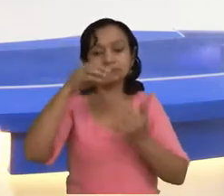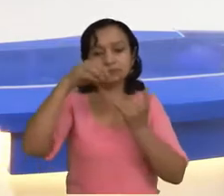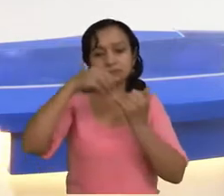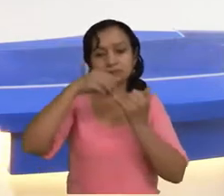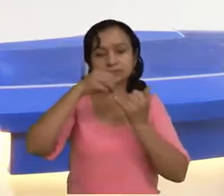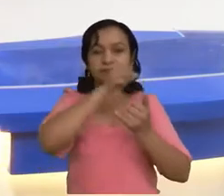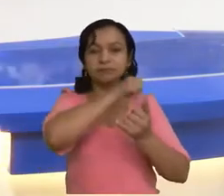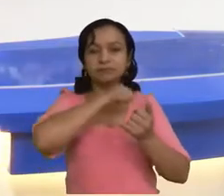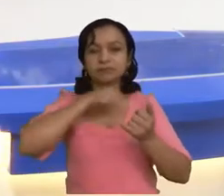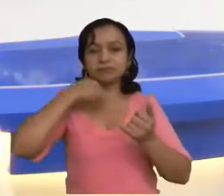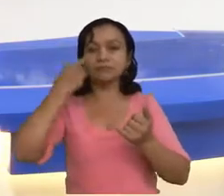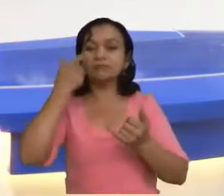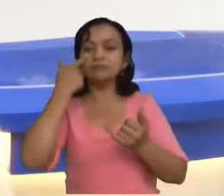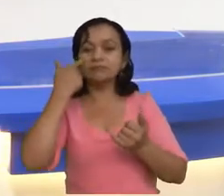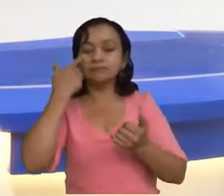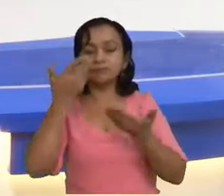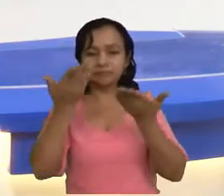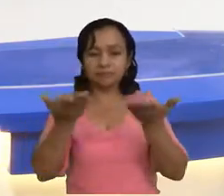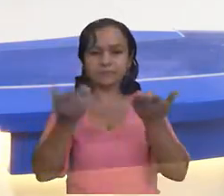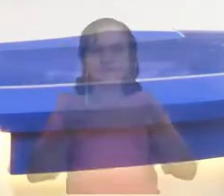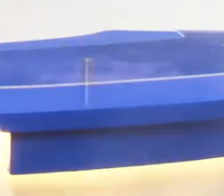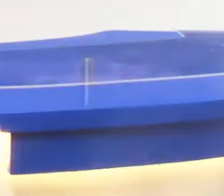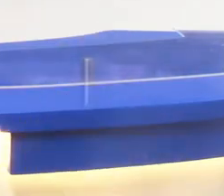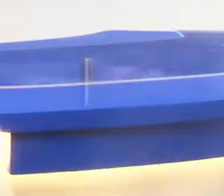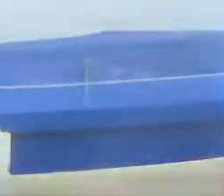su examen de inducción. Veamos el reporte.